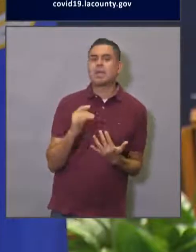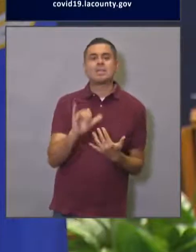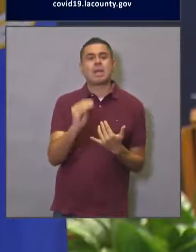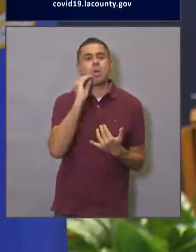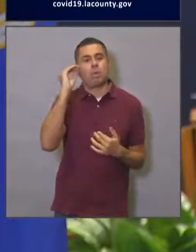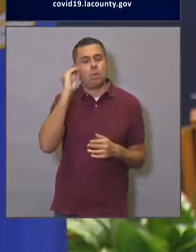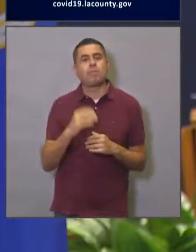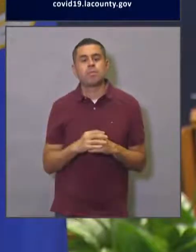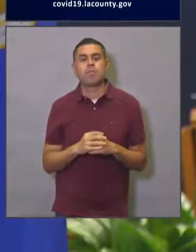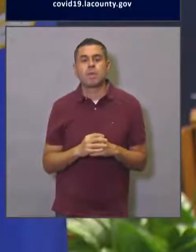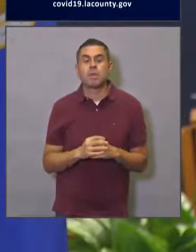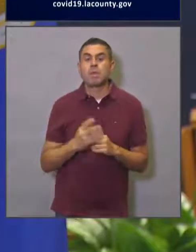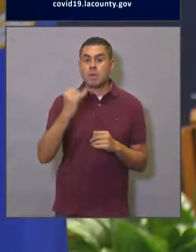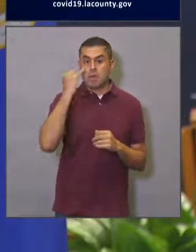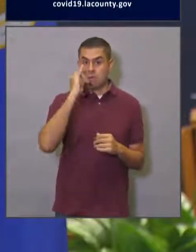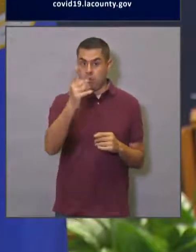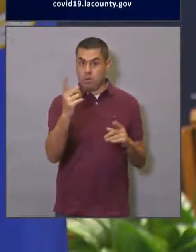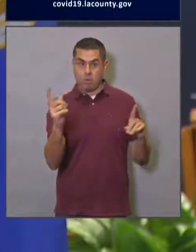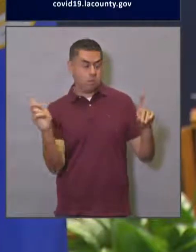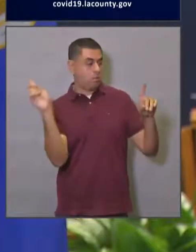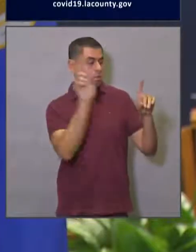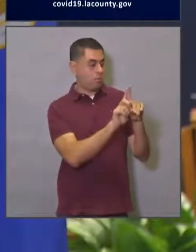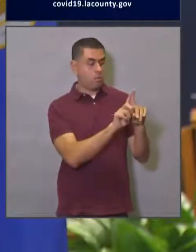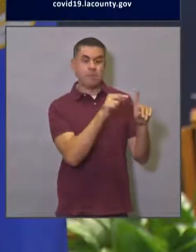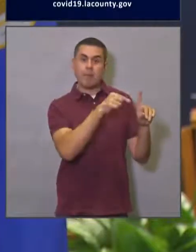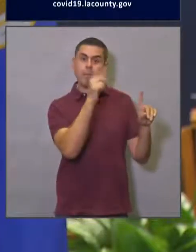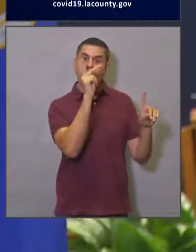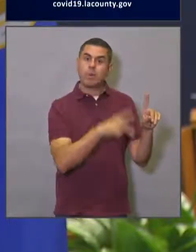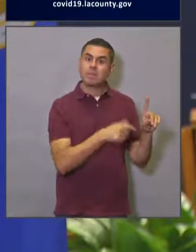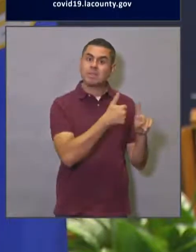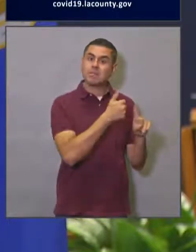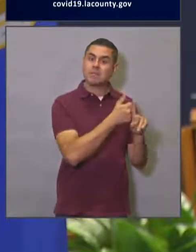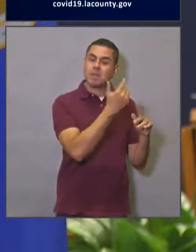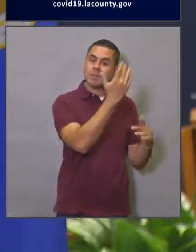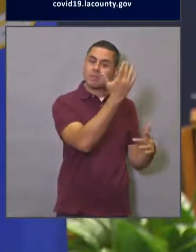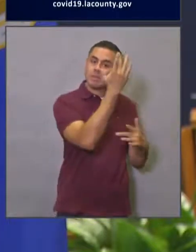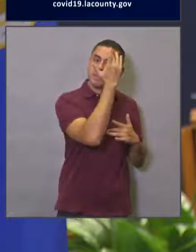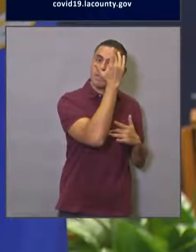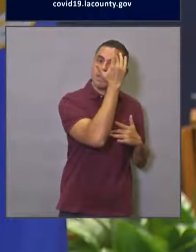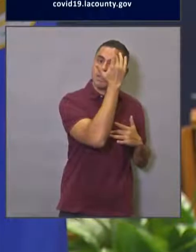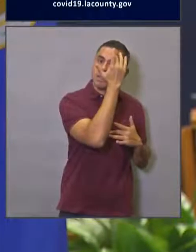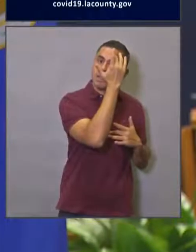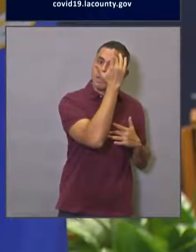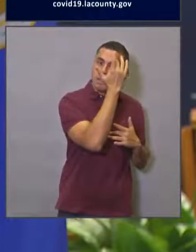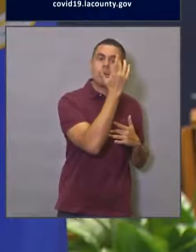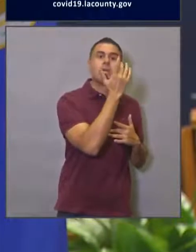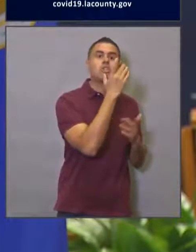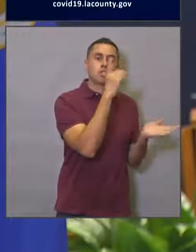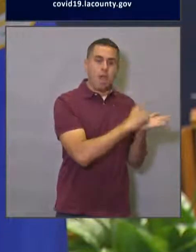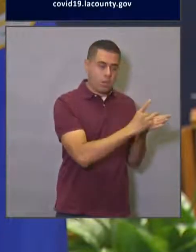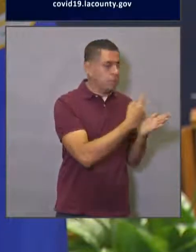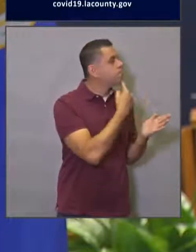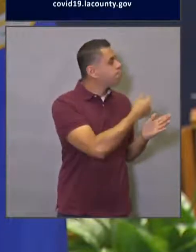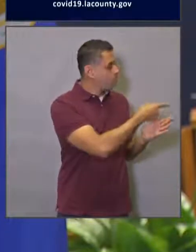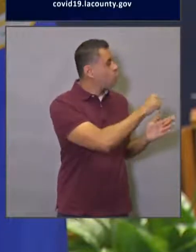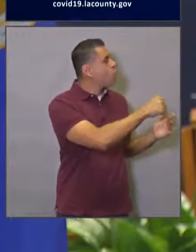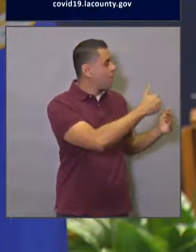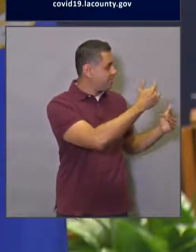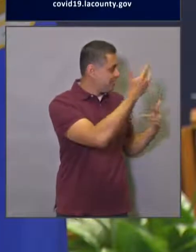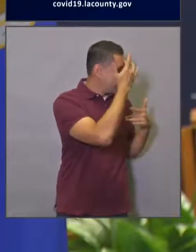expuesto o ha estado en contacto cercano con alguna persona que fue diagnosticado con